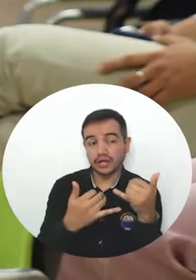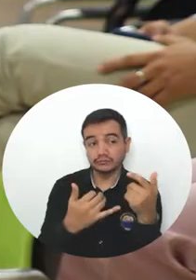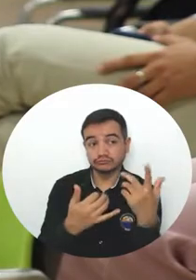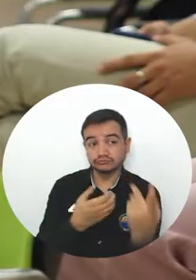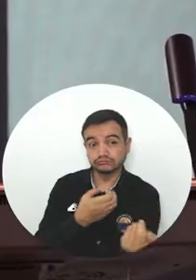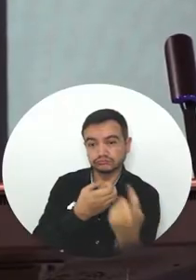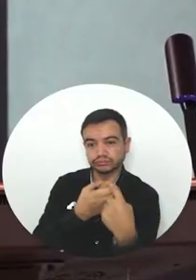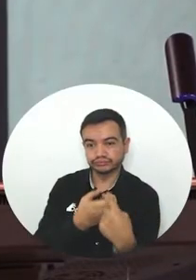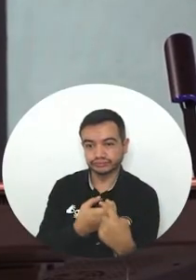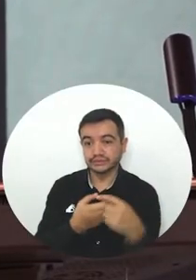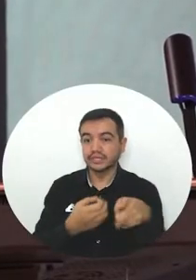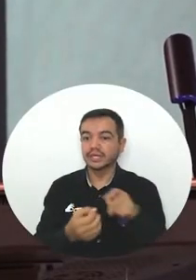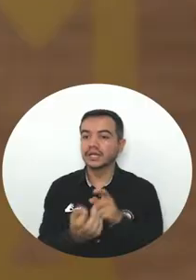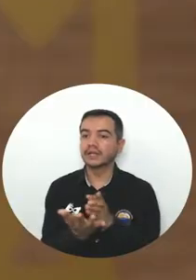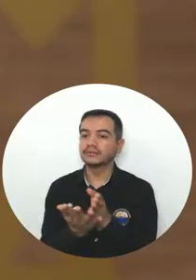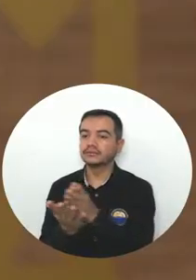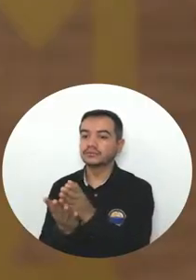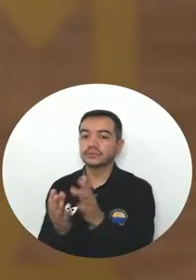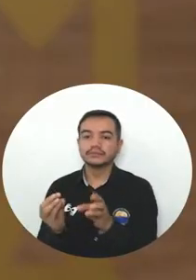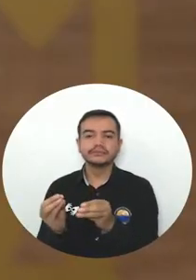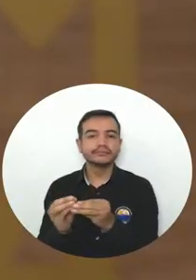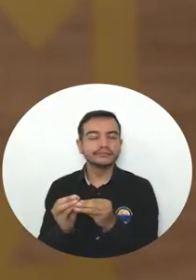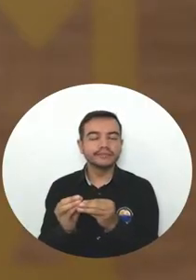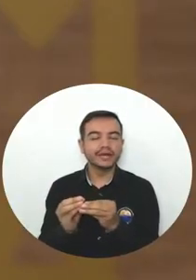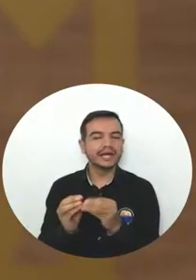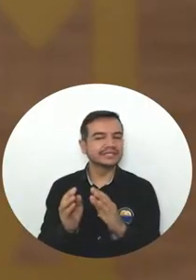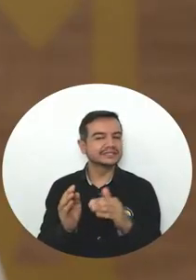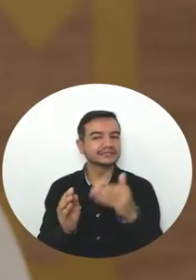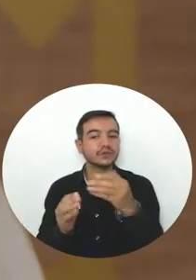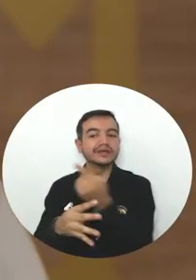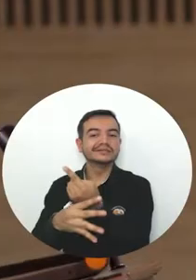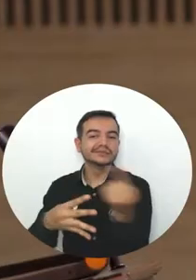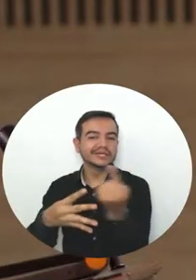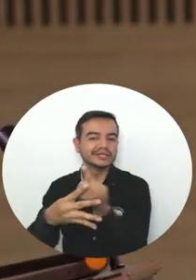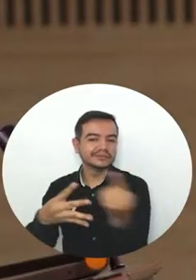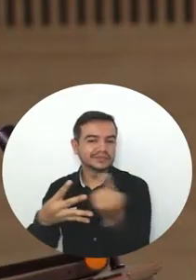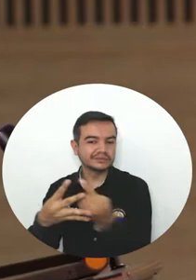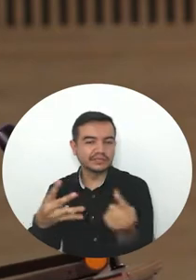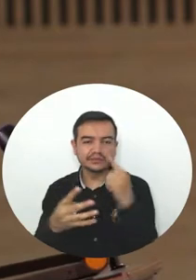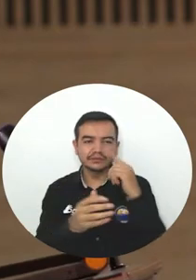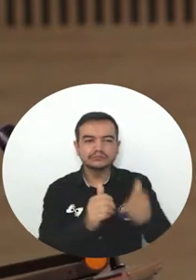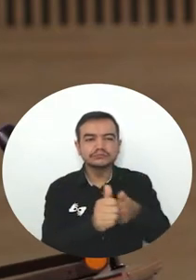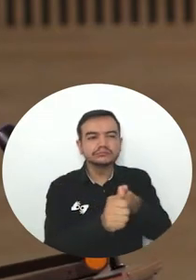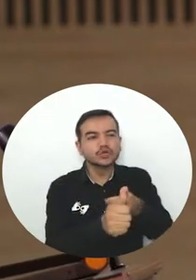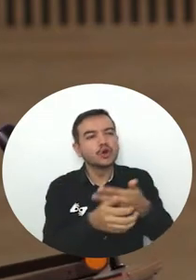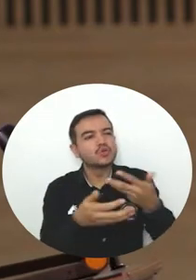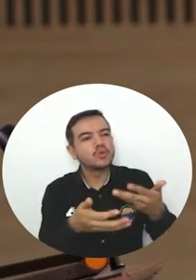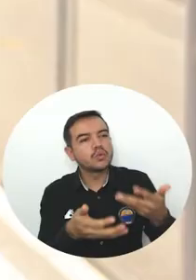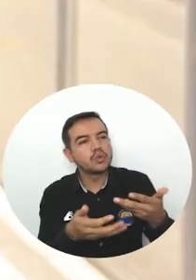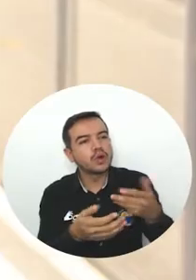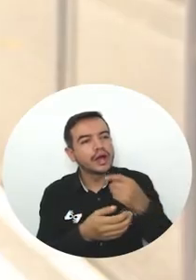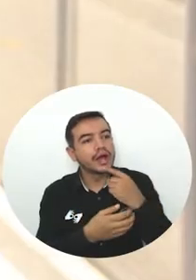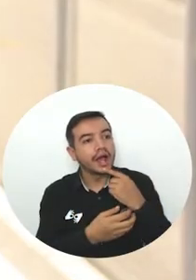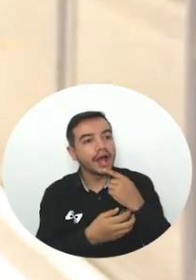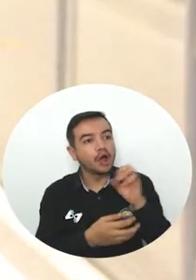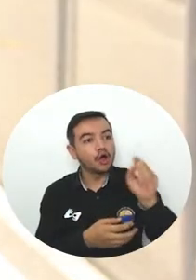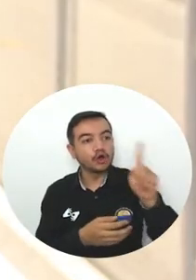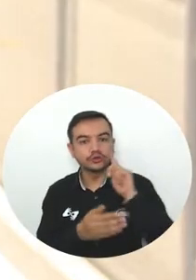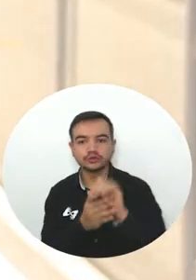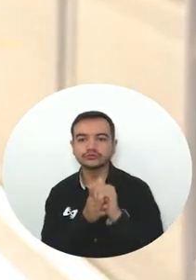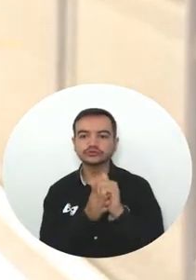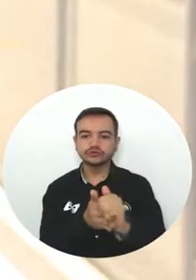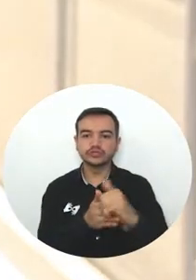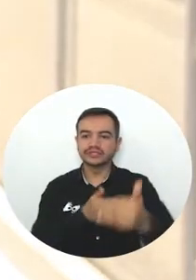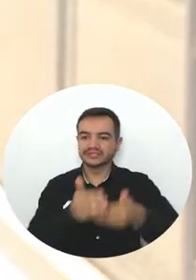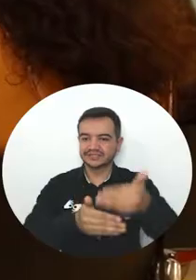la inscripción dentro del programa y a partir de ahí semanalmente realizábamos un seguimiento y poder guiarlos y orientarlos al desarrollo de